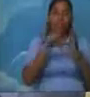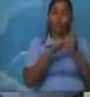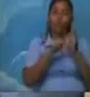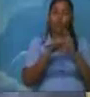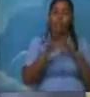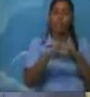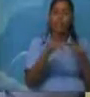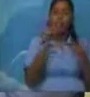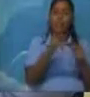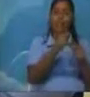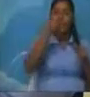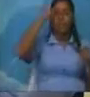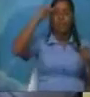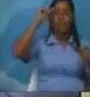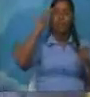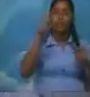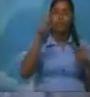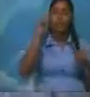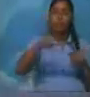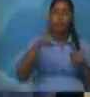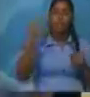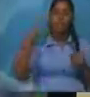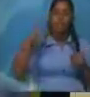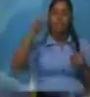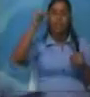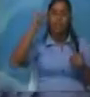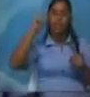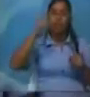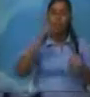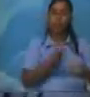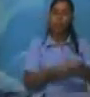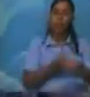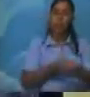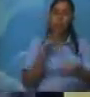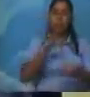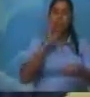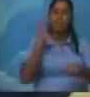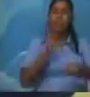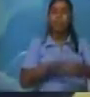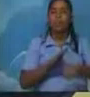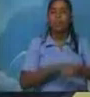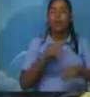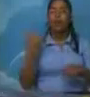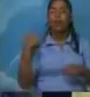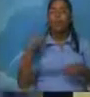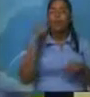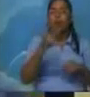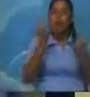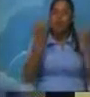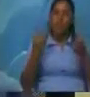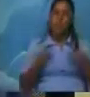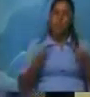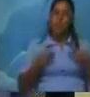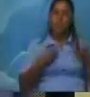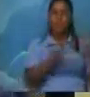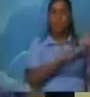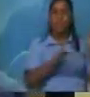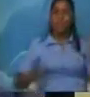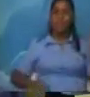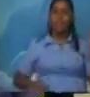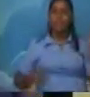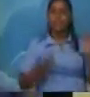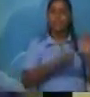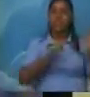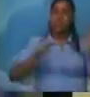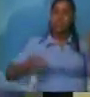va a acordar y usted también tiene que acordarse que un tiempo usted Anduvo en el pecado pero ahora vino para Cristo y ahora el Señor nos ha puesto en